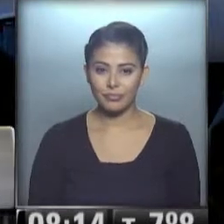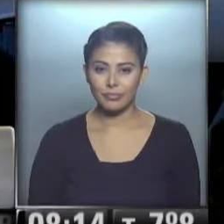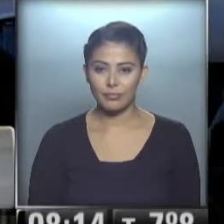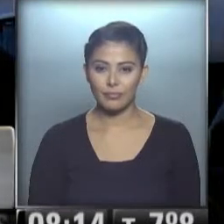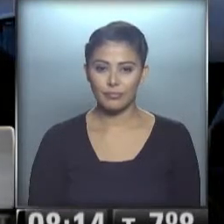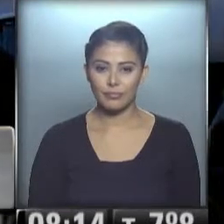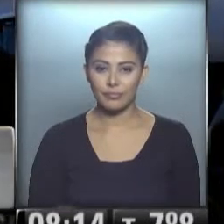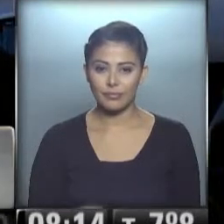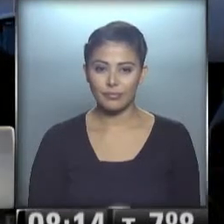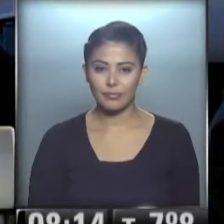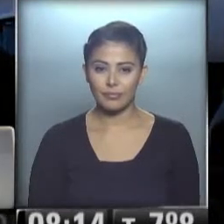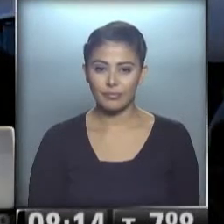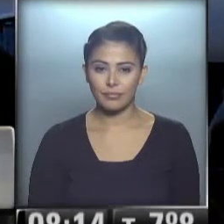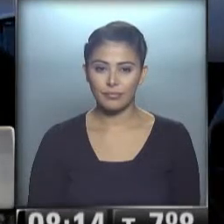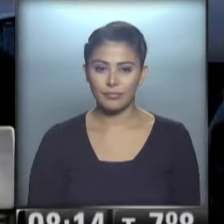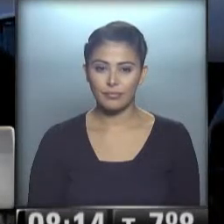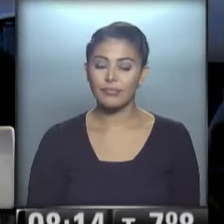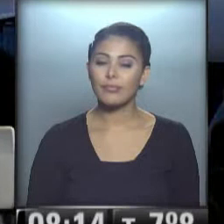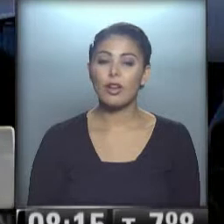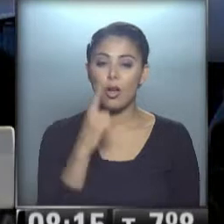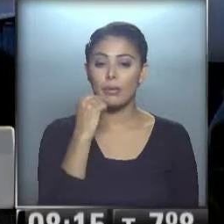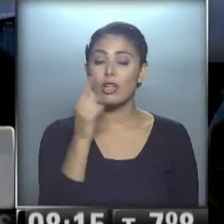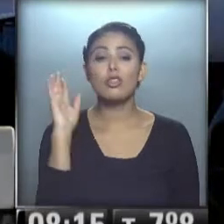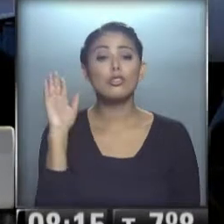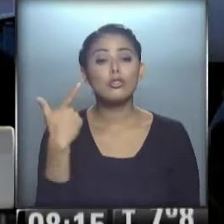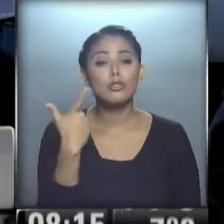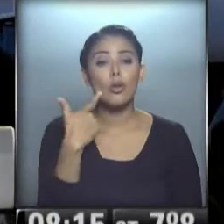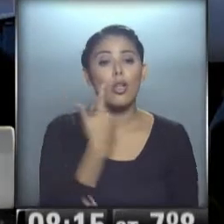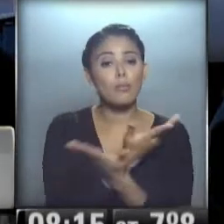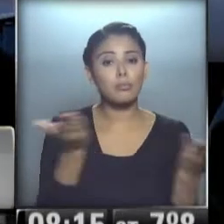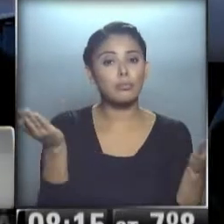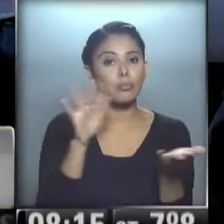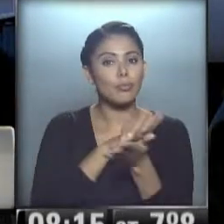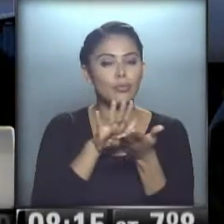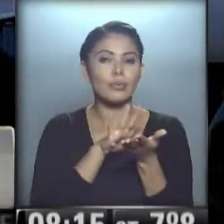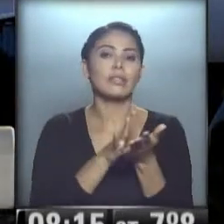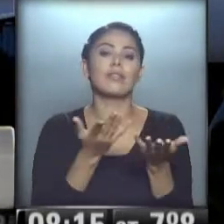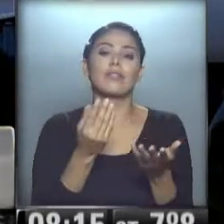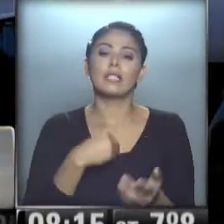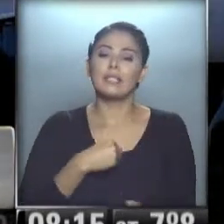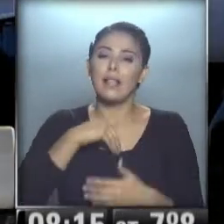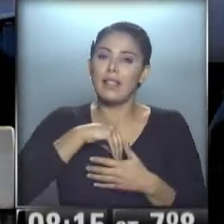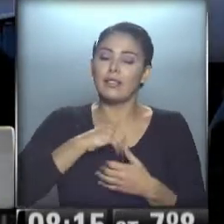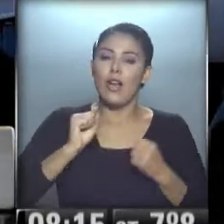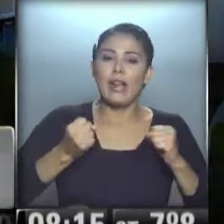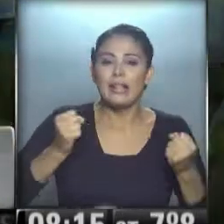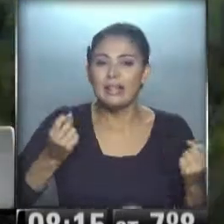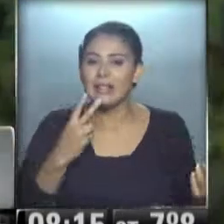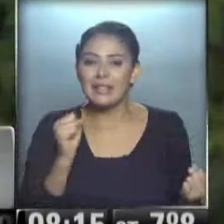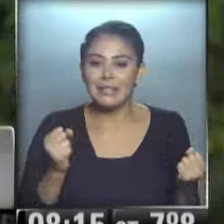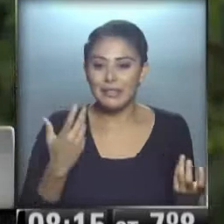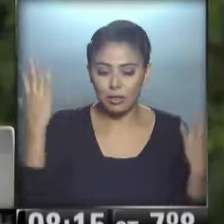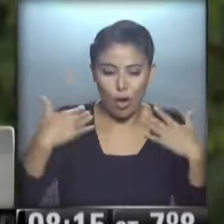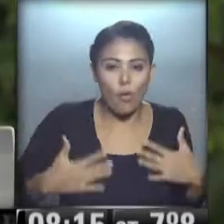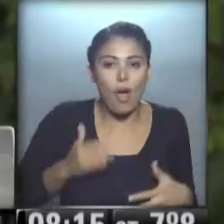Sí. Dime. ¡La esposa! Como todo estreno, corre cierta energía, cierta electricidad por el